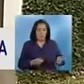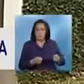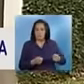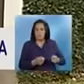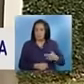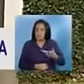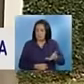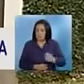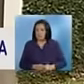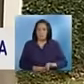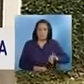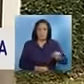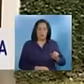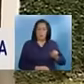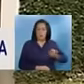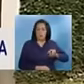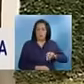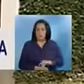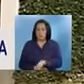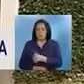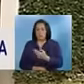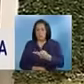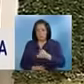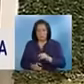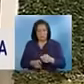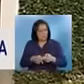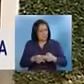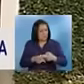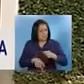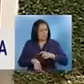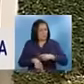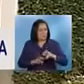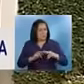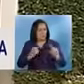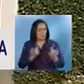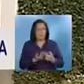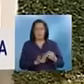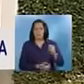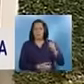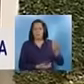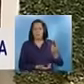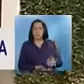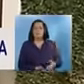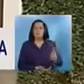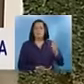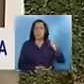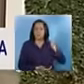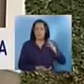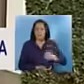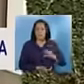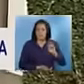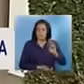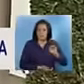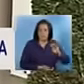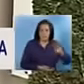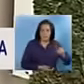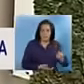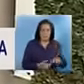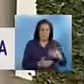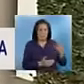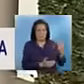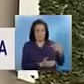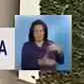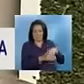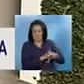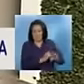Iwan Kabelica, y también de una breve reunión con Monseñor Bambarén. Y mientras tanto hemos visto que ha ingresado también hace unos instantes